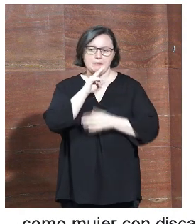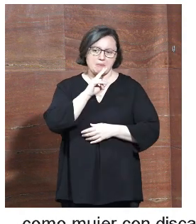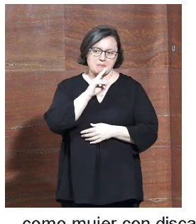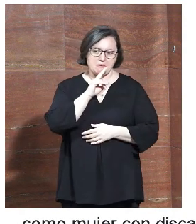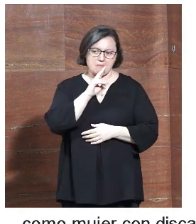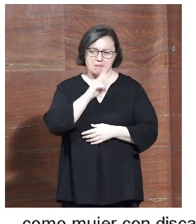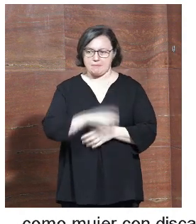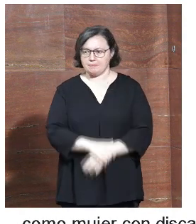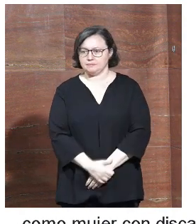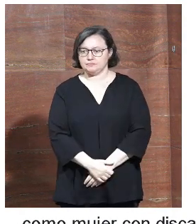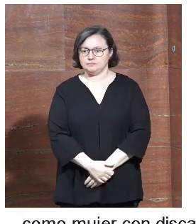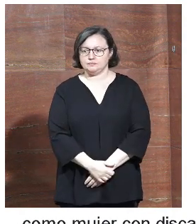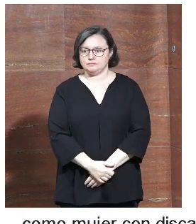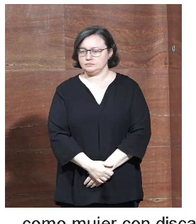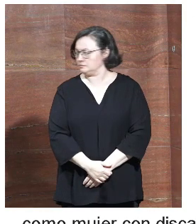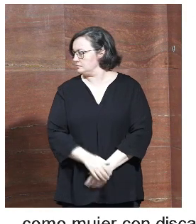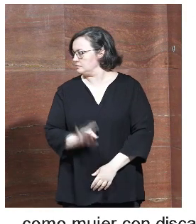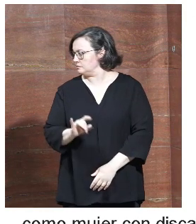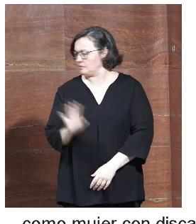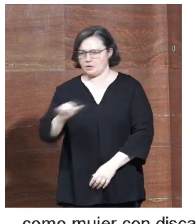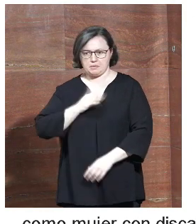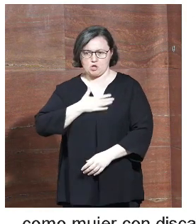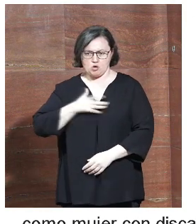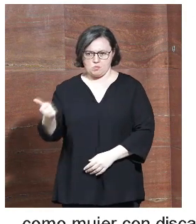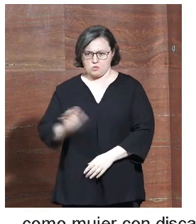Vale, muy bien. Pues adelante cuando queráis.